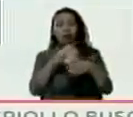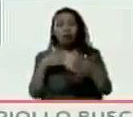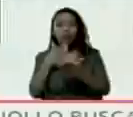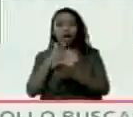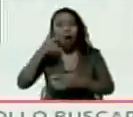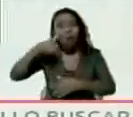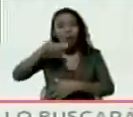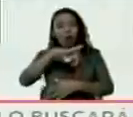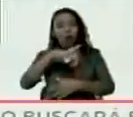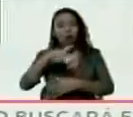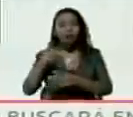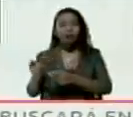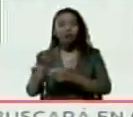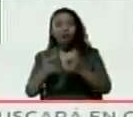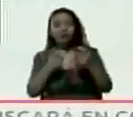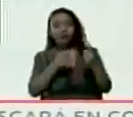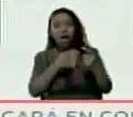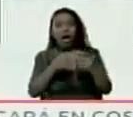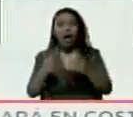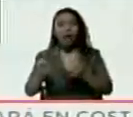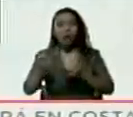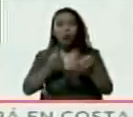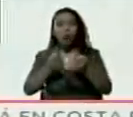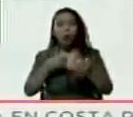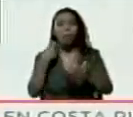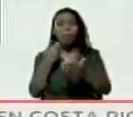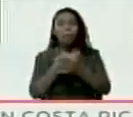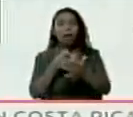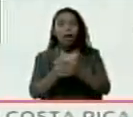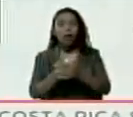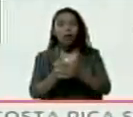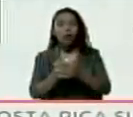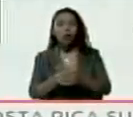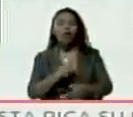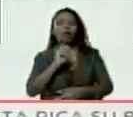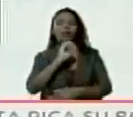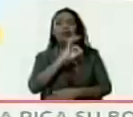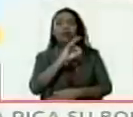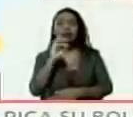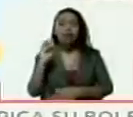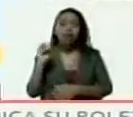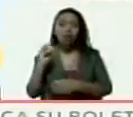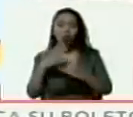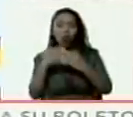camiones 350 y en autobusetas pagadas a $300, pero esta es la comitiva de Juan Guaidó.